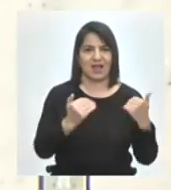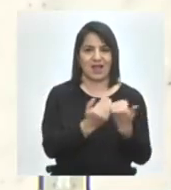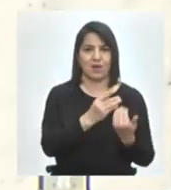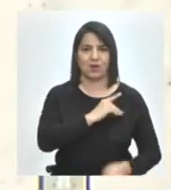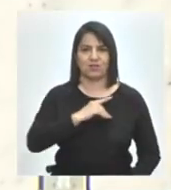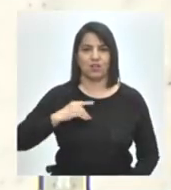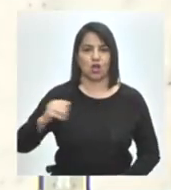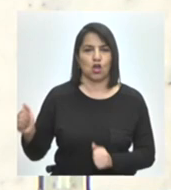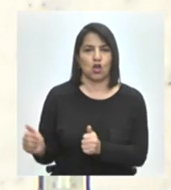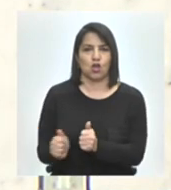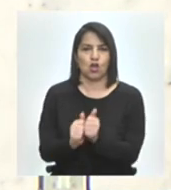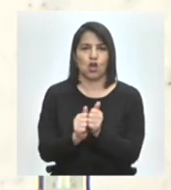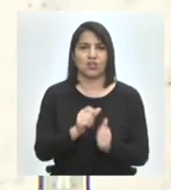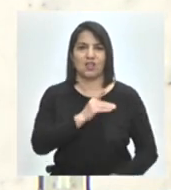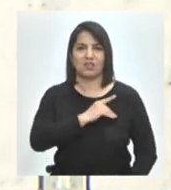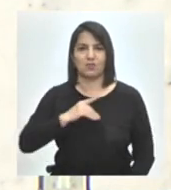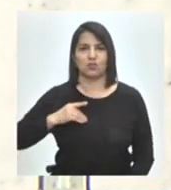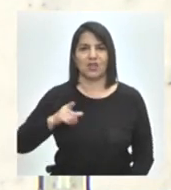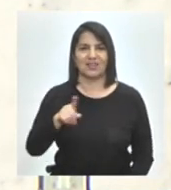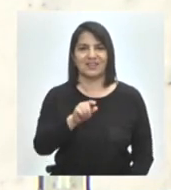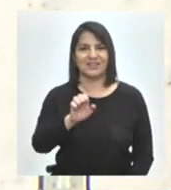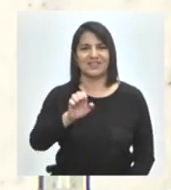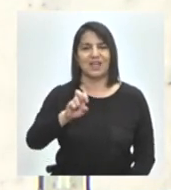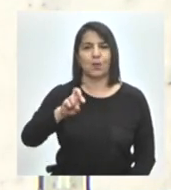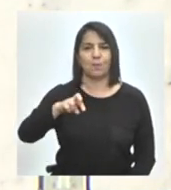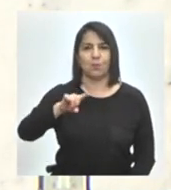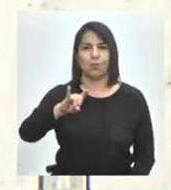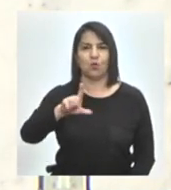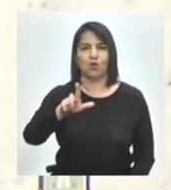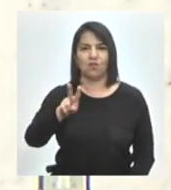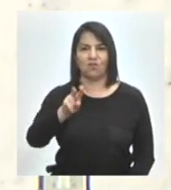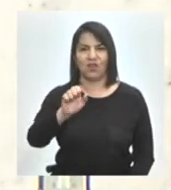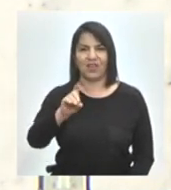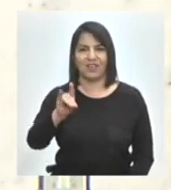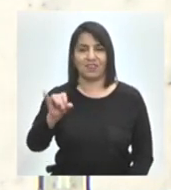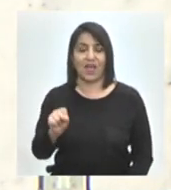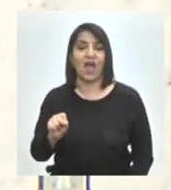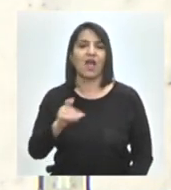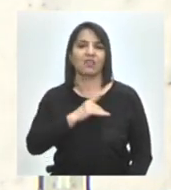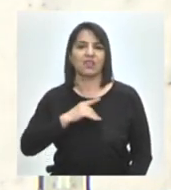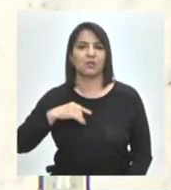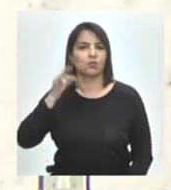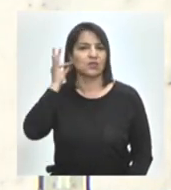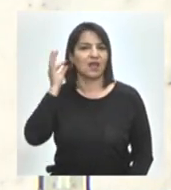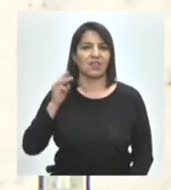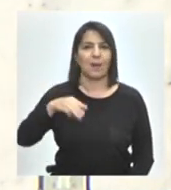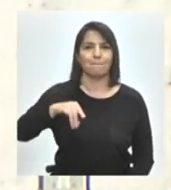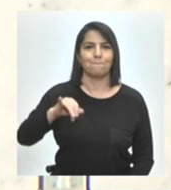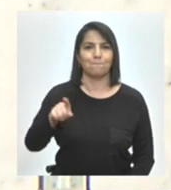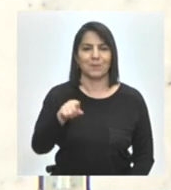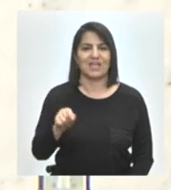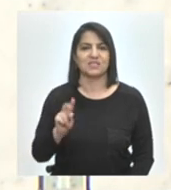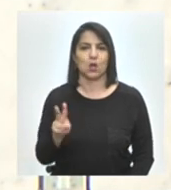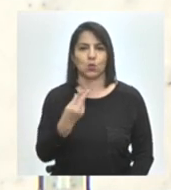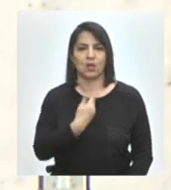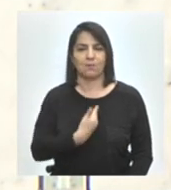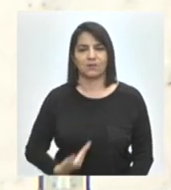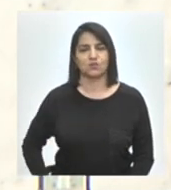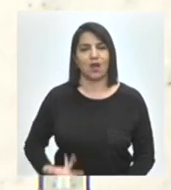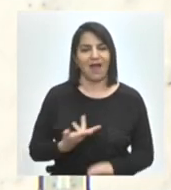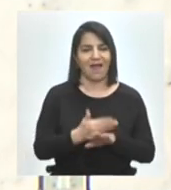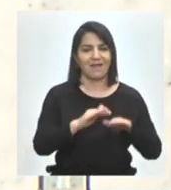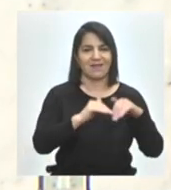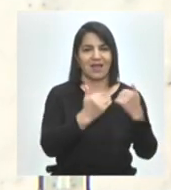Alexis Sepúlveda y la diputada Claudia Mix en las vicepresidencias. Tenemos una Cámara de Diputadas y Diputados aún